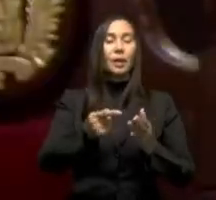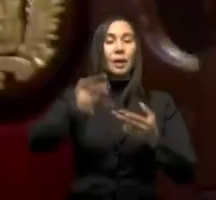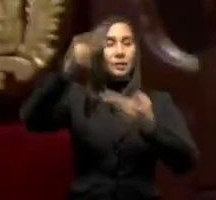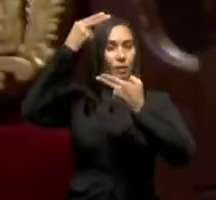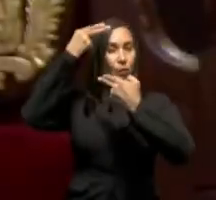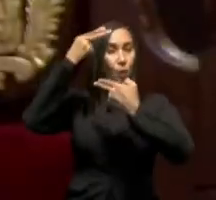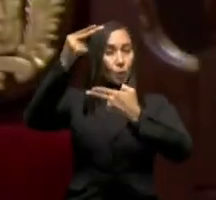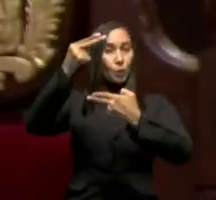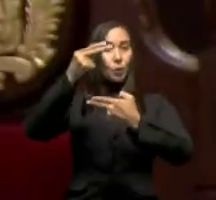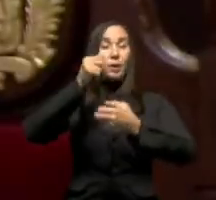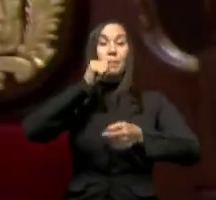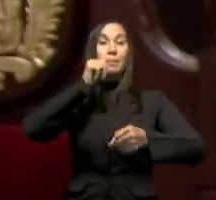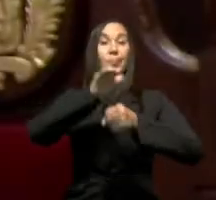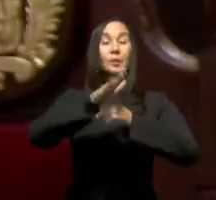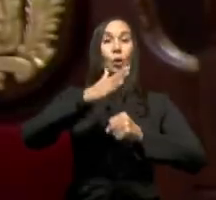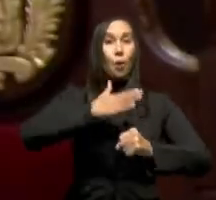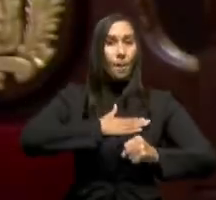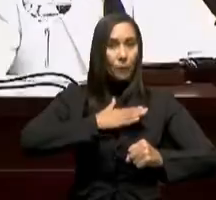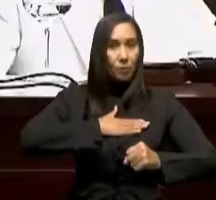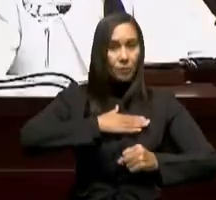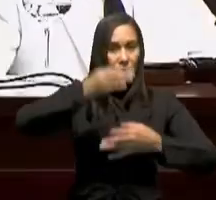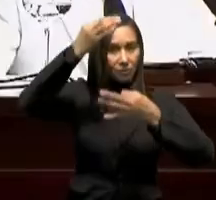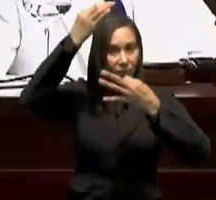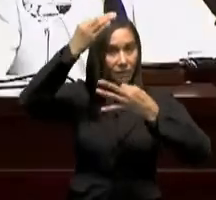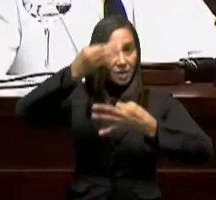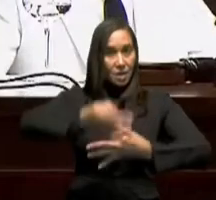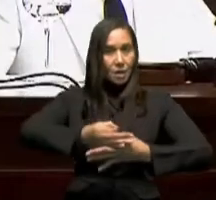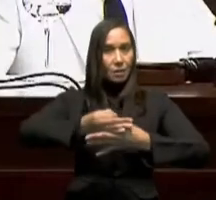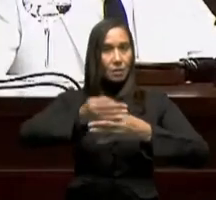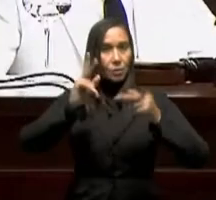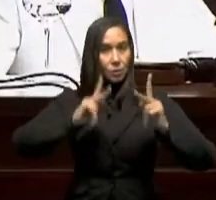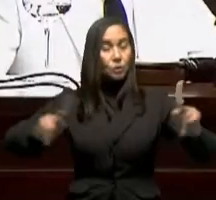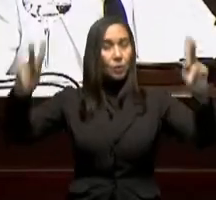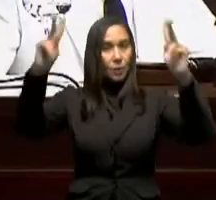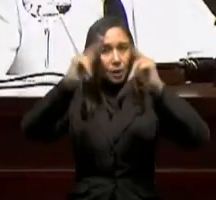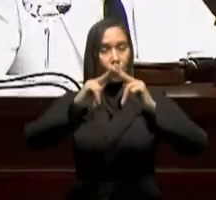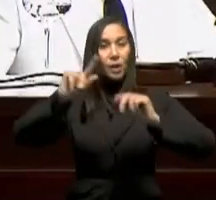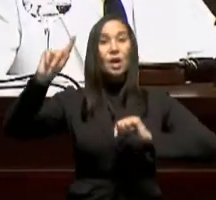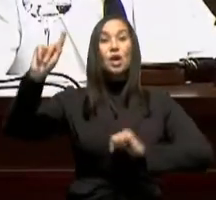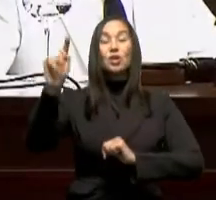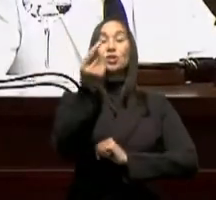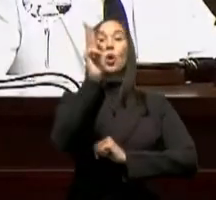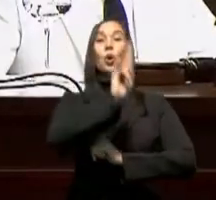honor a nuestro compromiso y siendo fieles a nuestras convicciones,